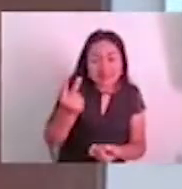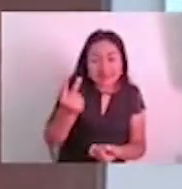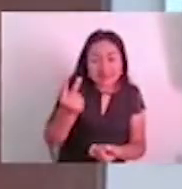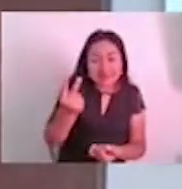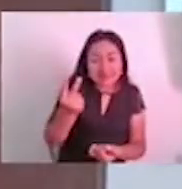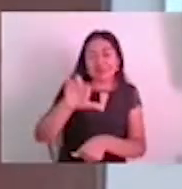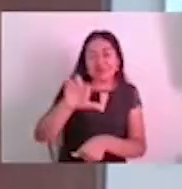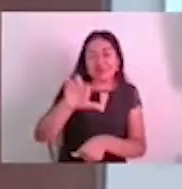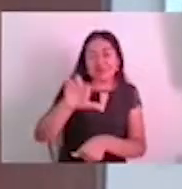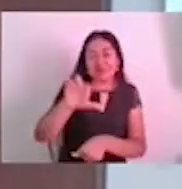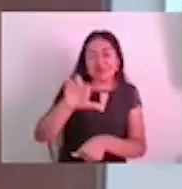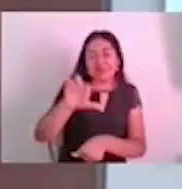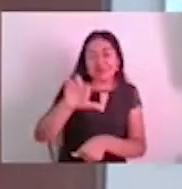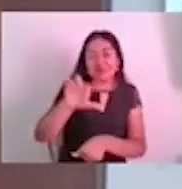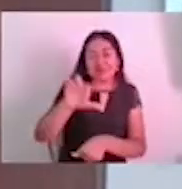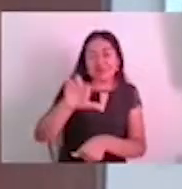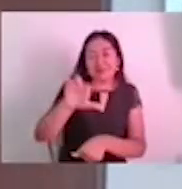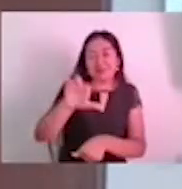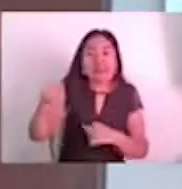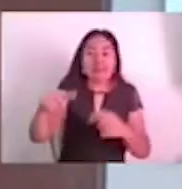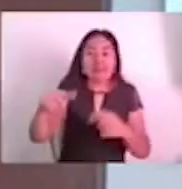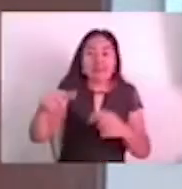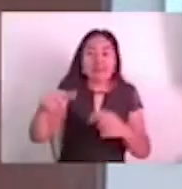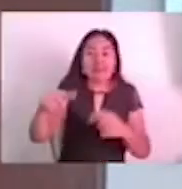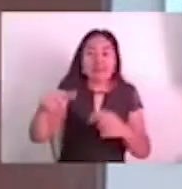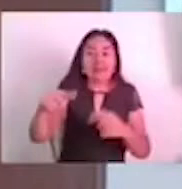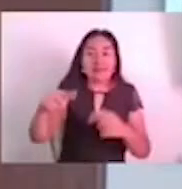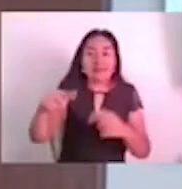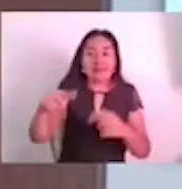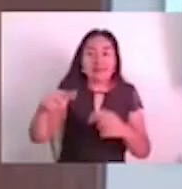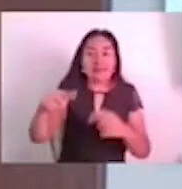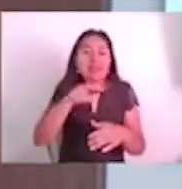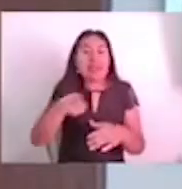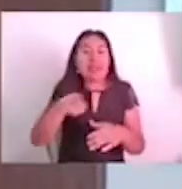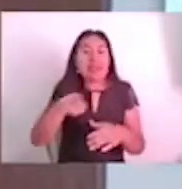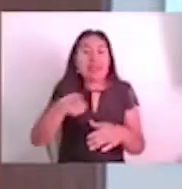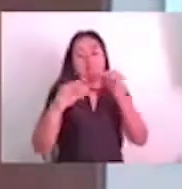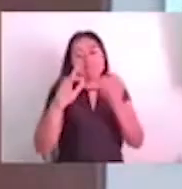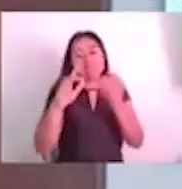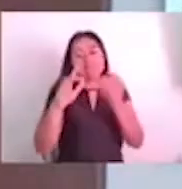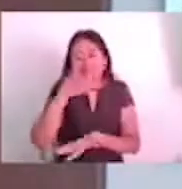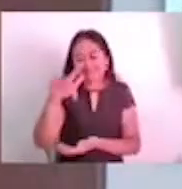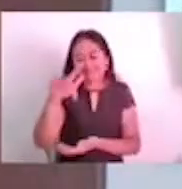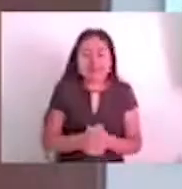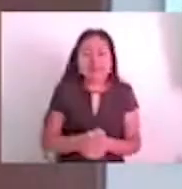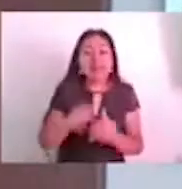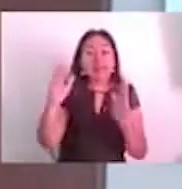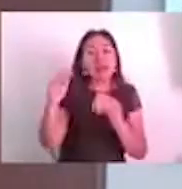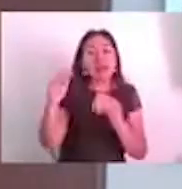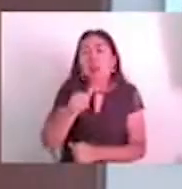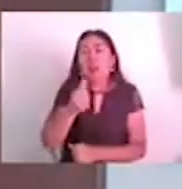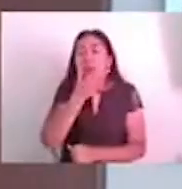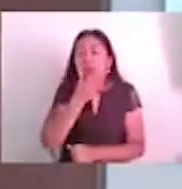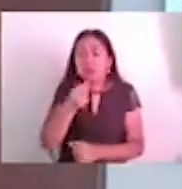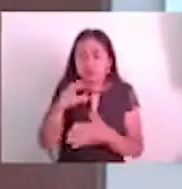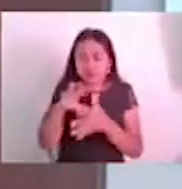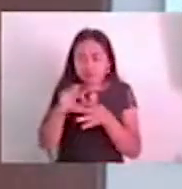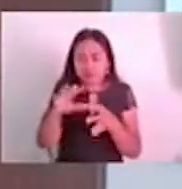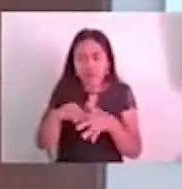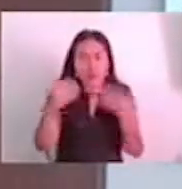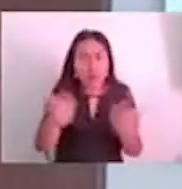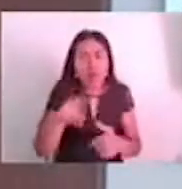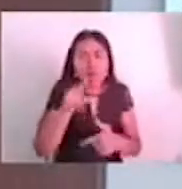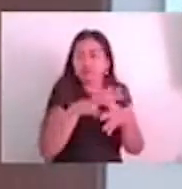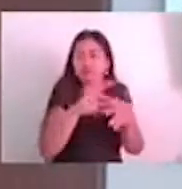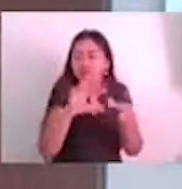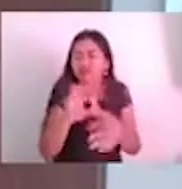llegar a más personas. Gabriela Cázares Mena, buenos días, Santos Valdivia. Es un placer escuchar